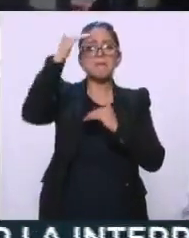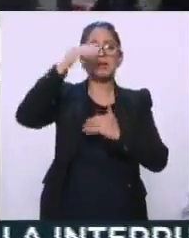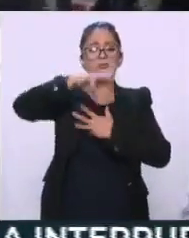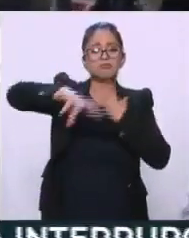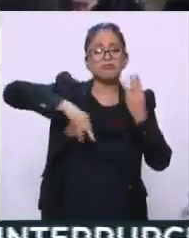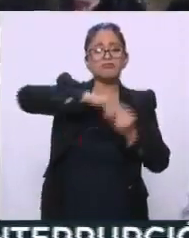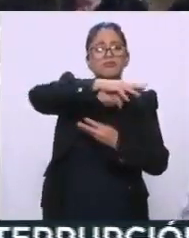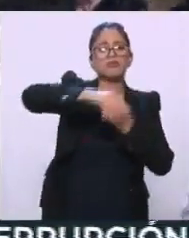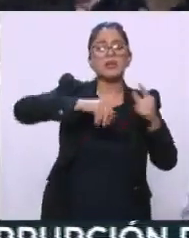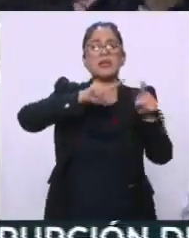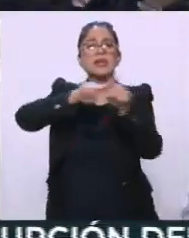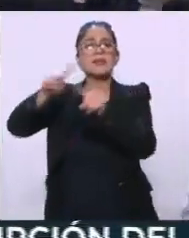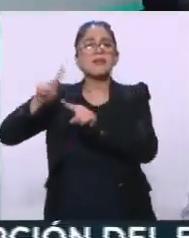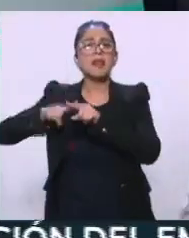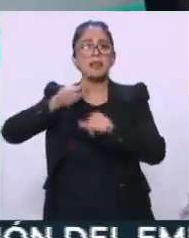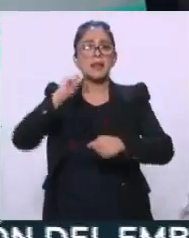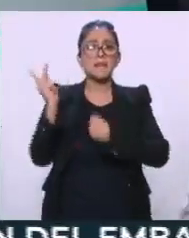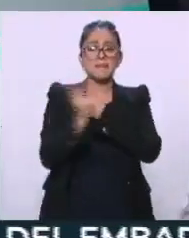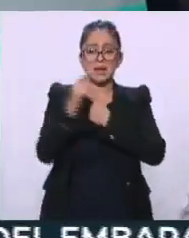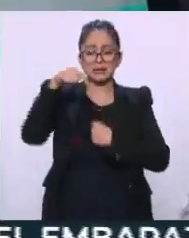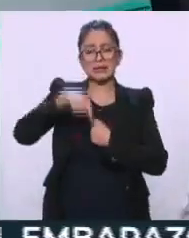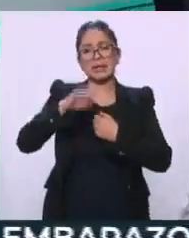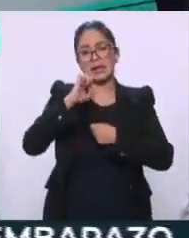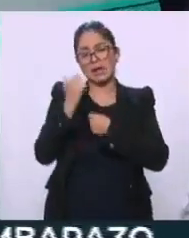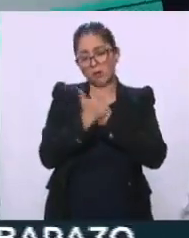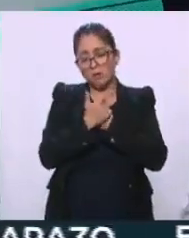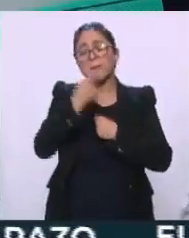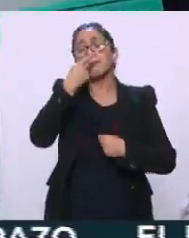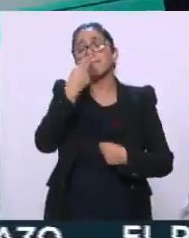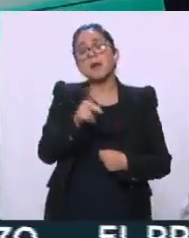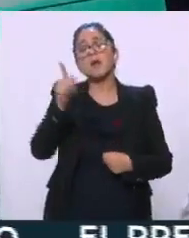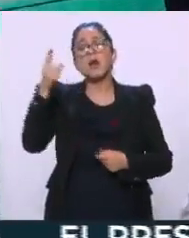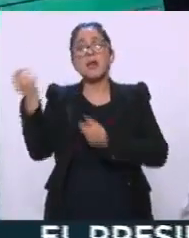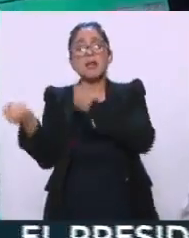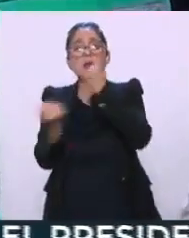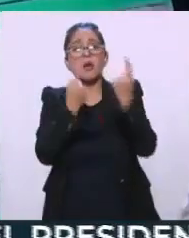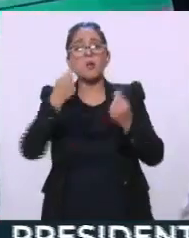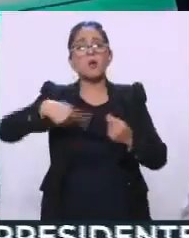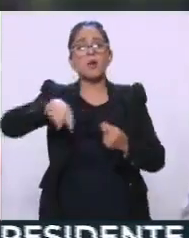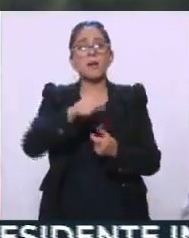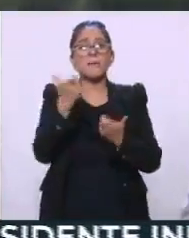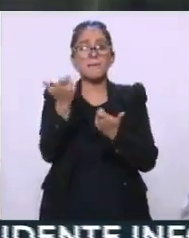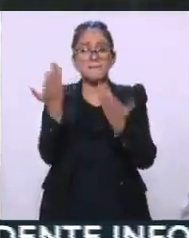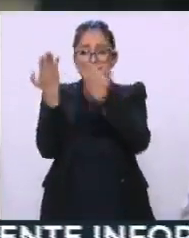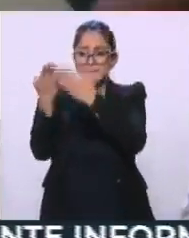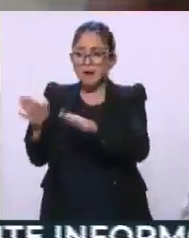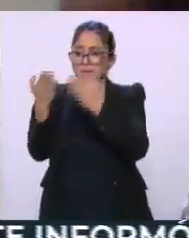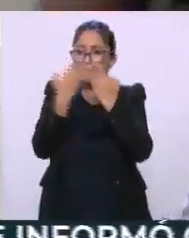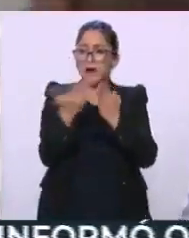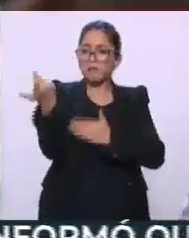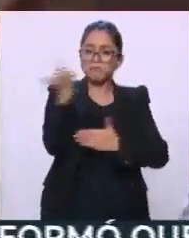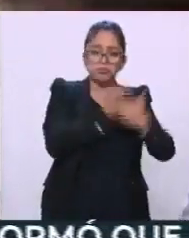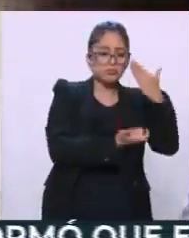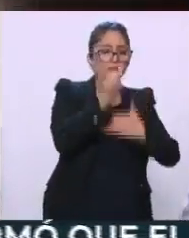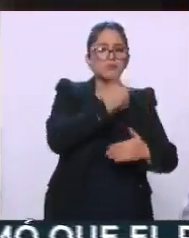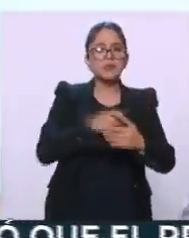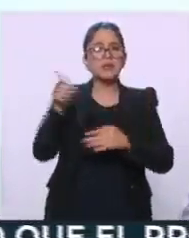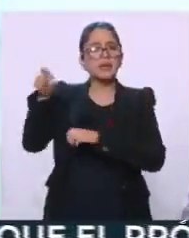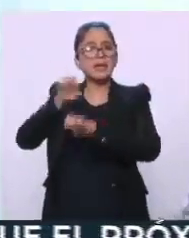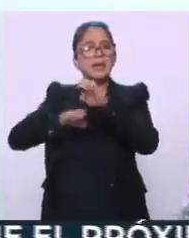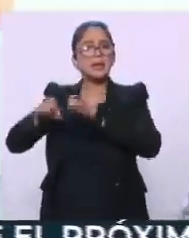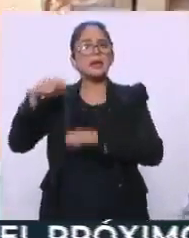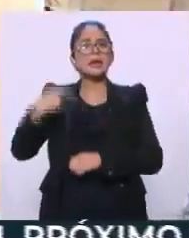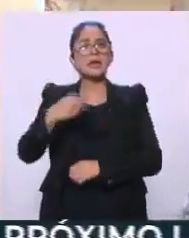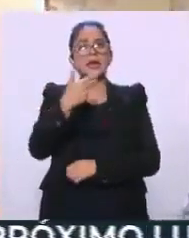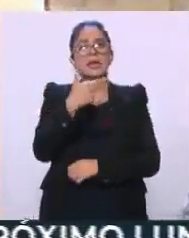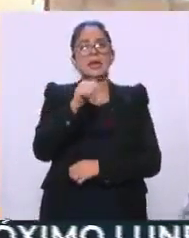en varios países de Europa. Incluso notificó que muchas de las cuentas provenientes de diferentes empresas estaban a nombre de Gilda